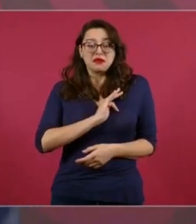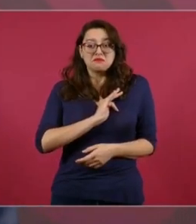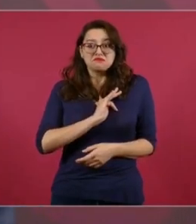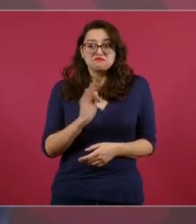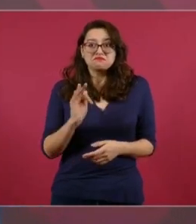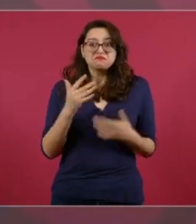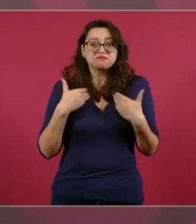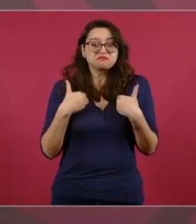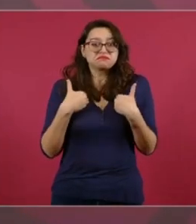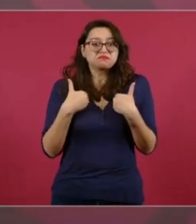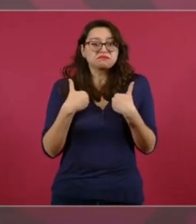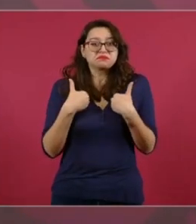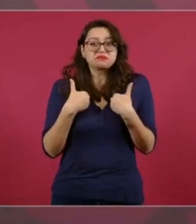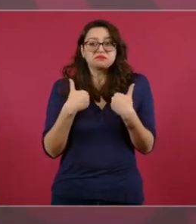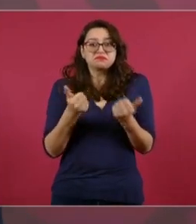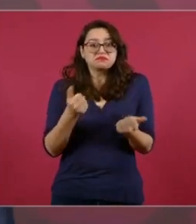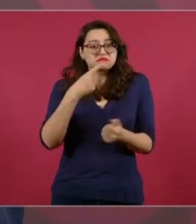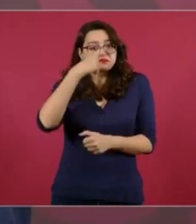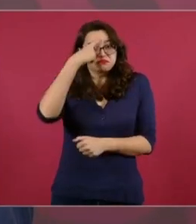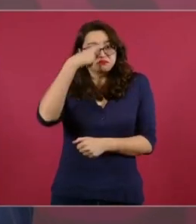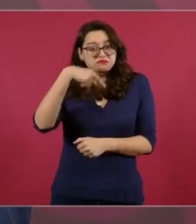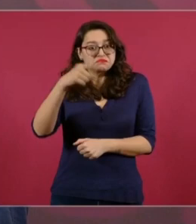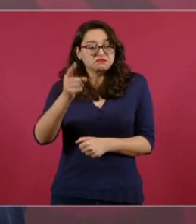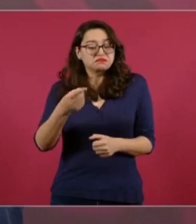cómo se dedicaron a empobrecer al pueblo.